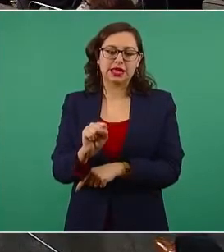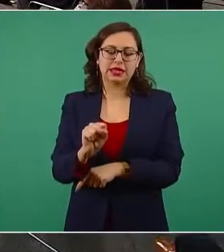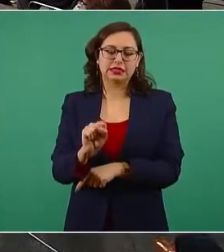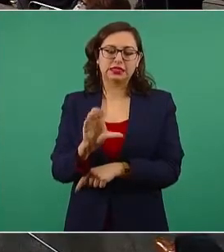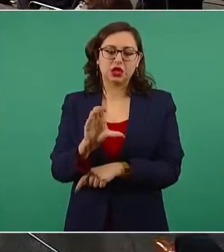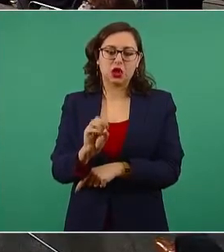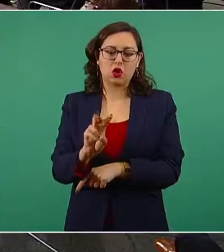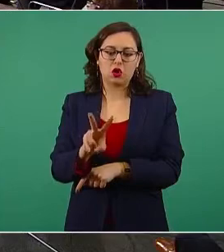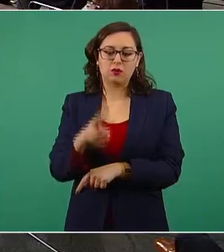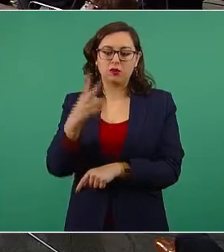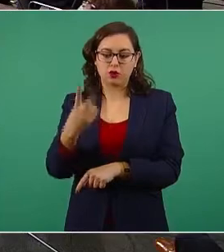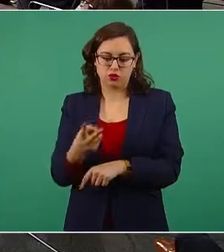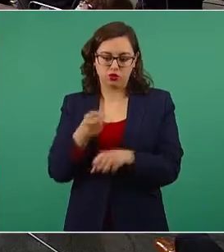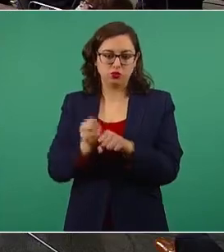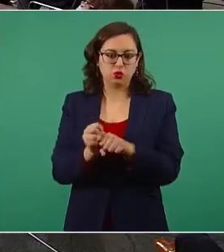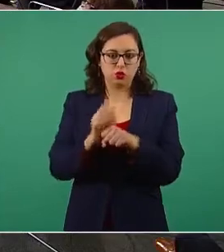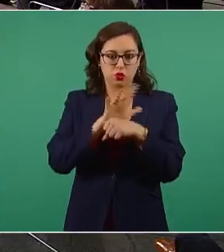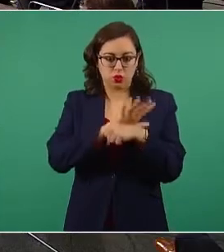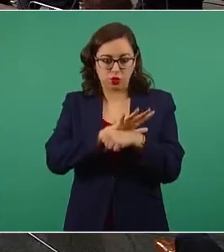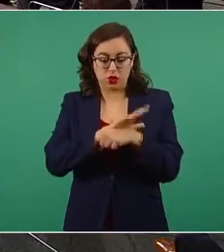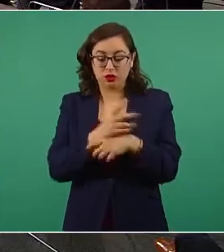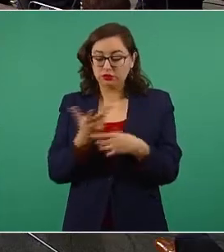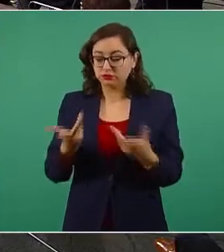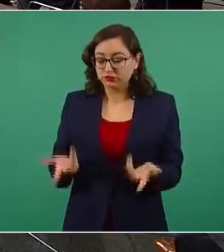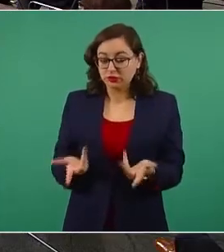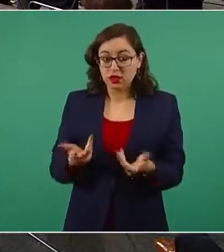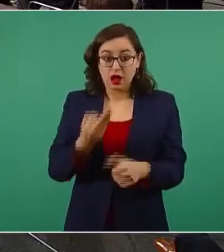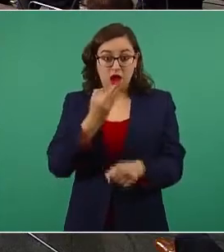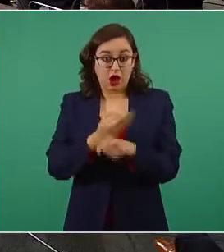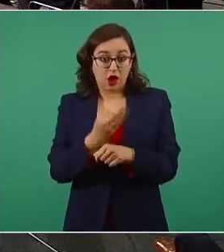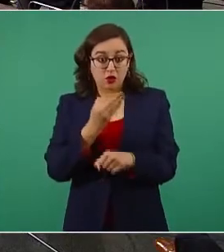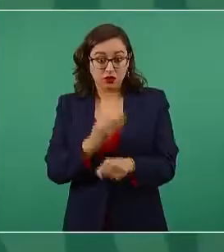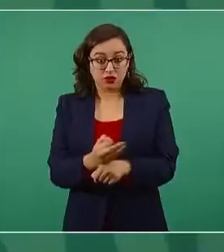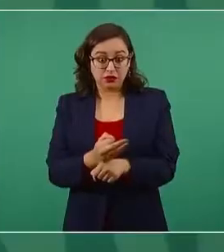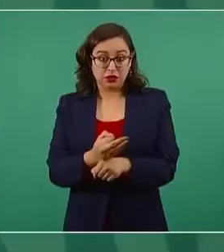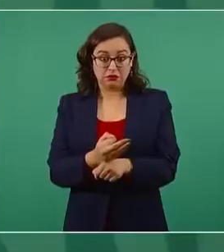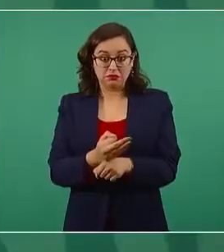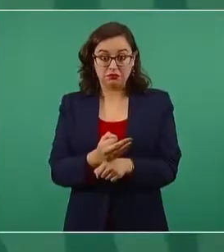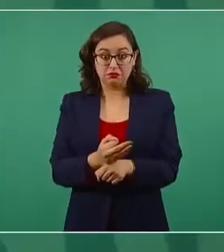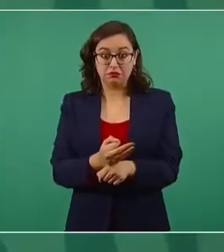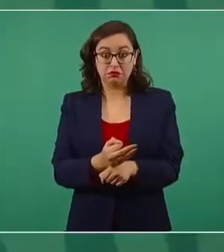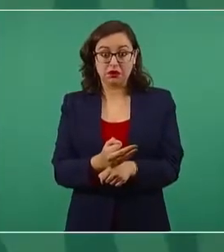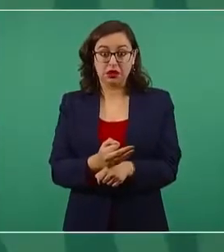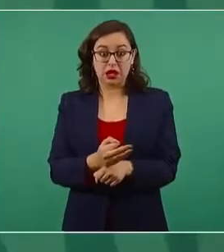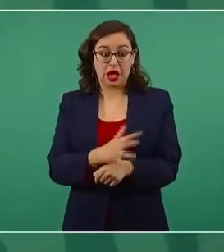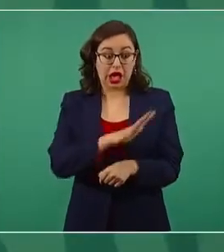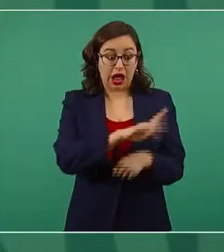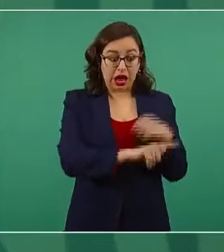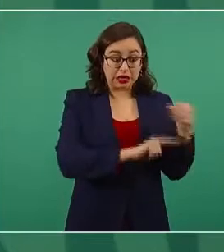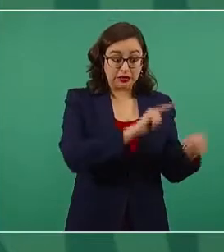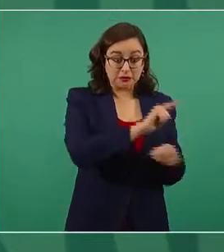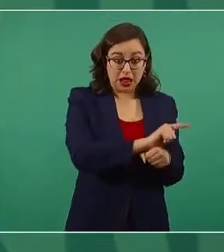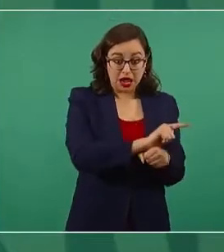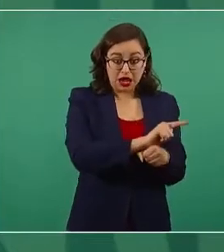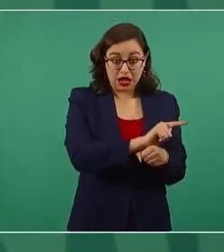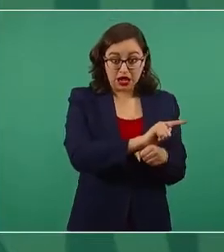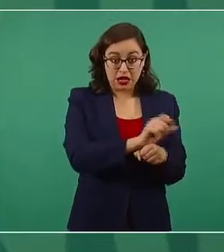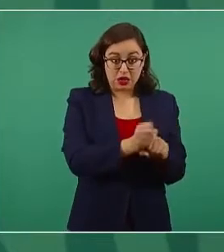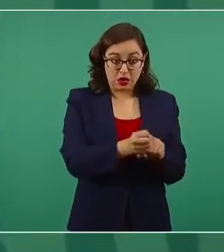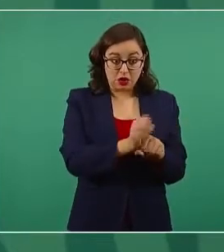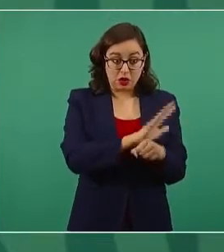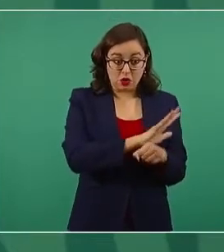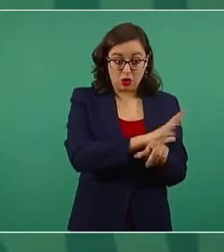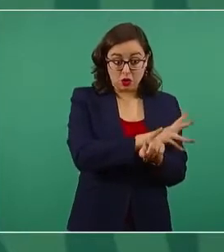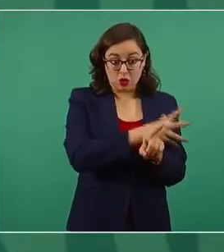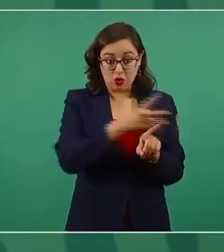hemos detectado este fenómeno en donde haya traspaso directo de animales a humanos de